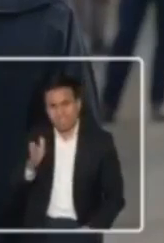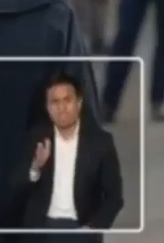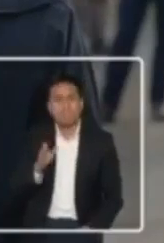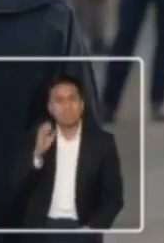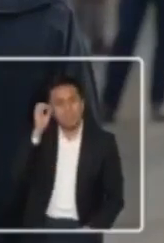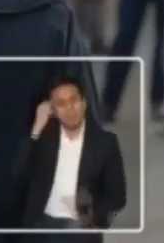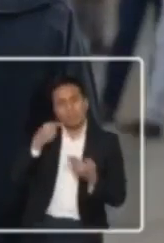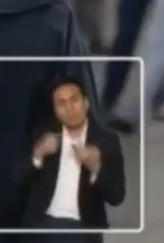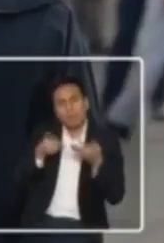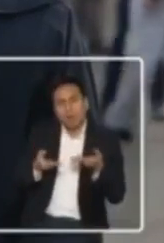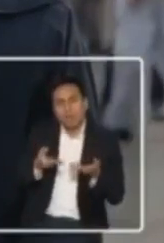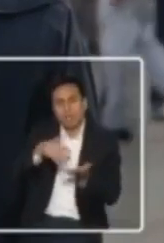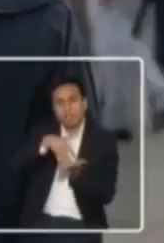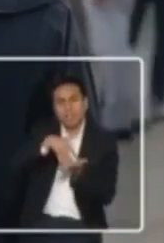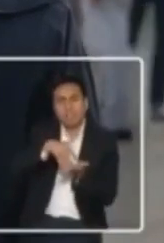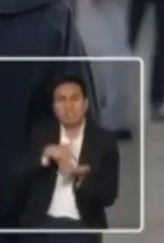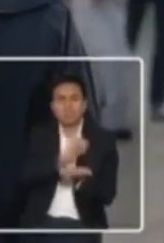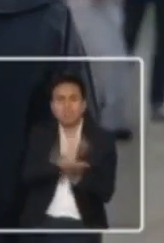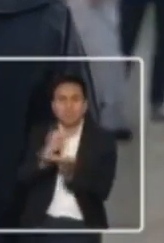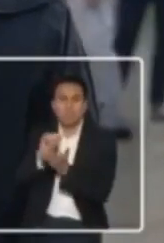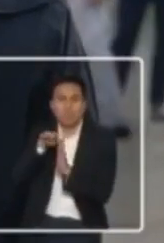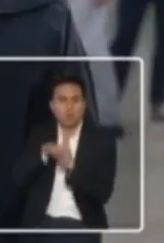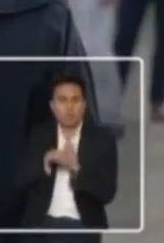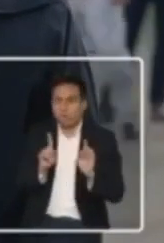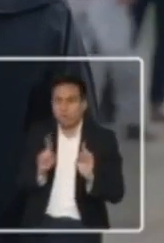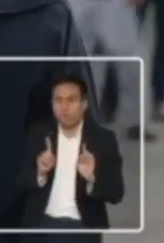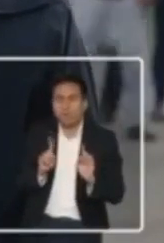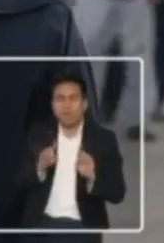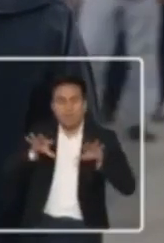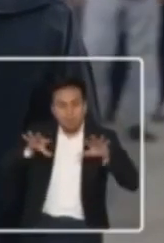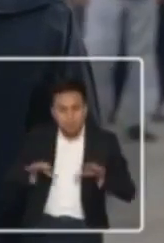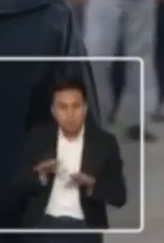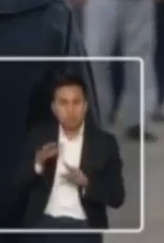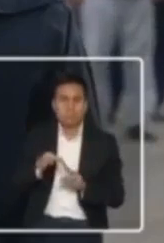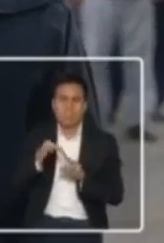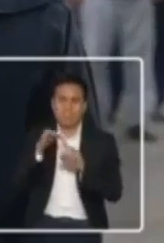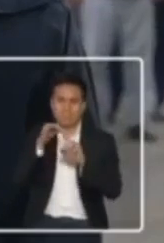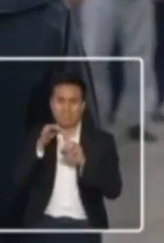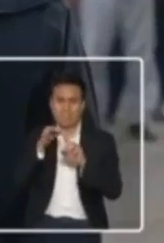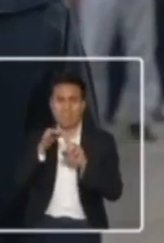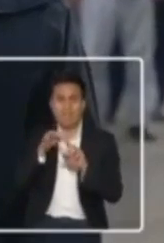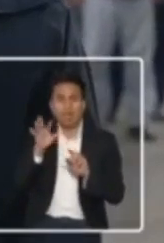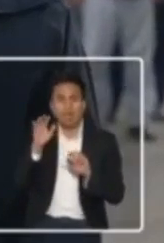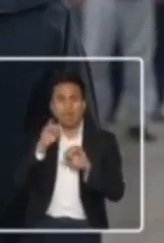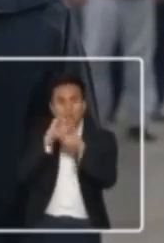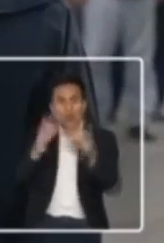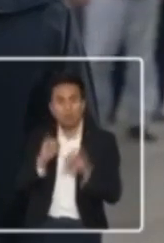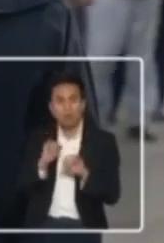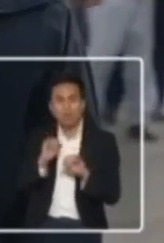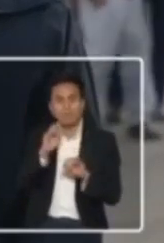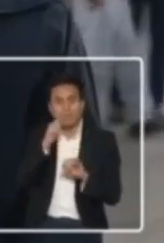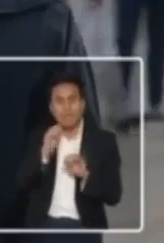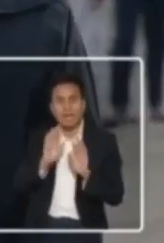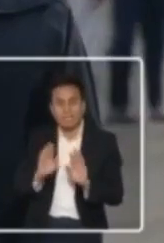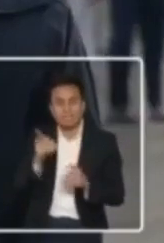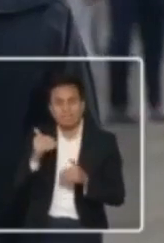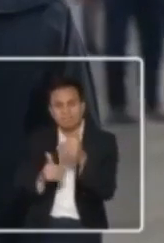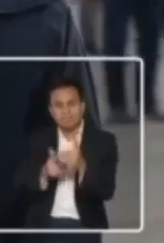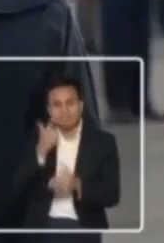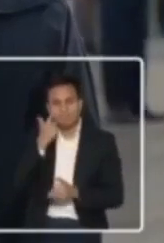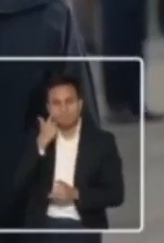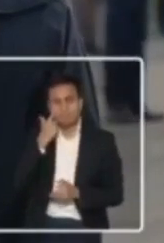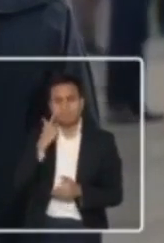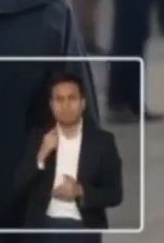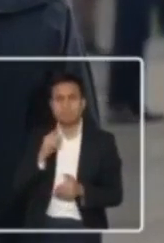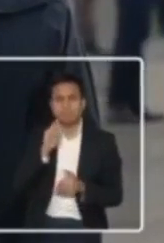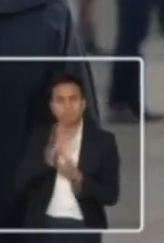es el momento de debilitar a ninguna de las instituciones que son clave en este esfuerzo, y que vamos a encontrar la manera que eso sea así y que en